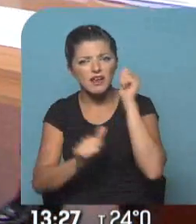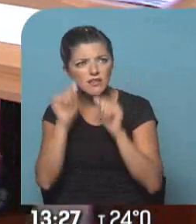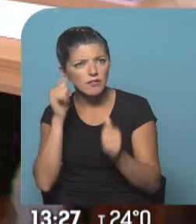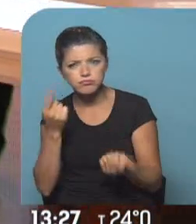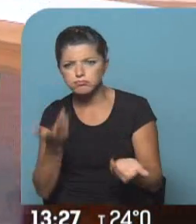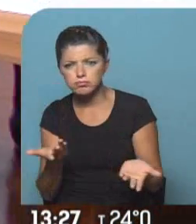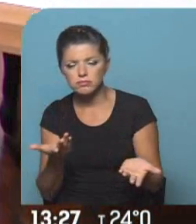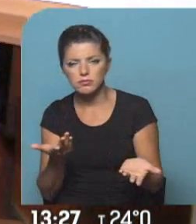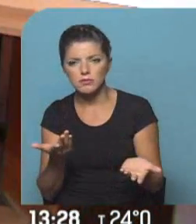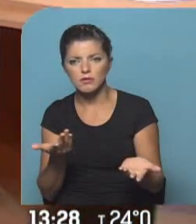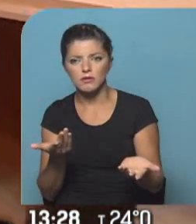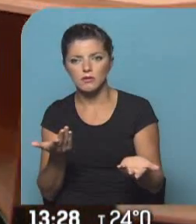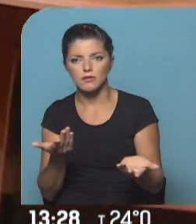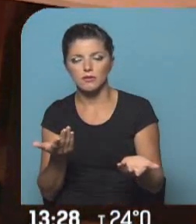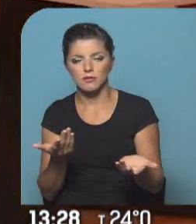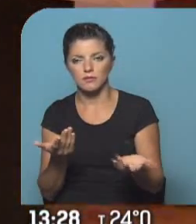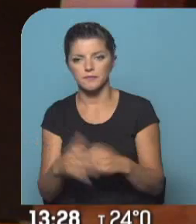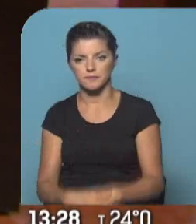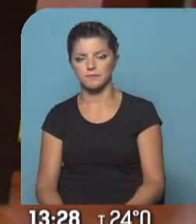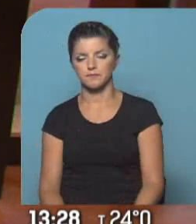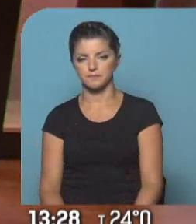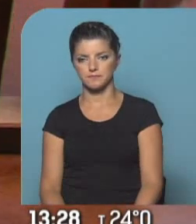heridos que supuestamente que